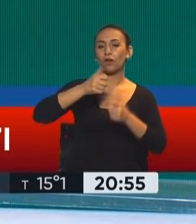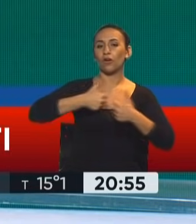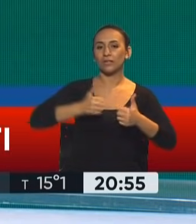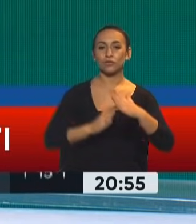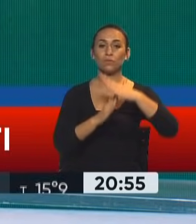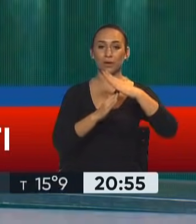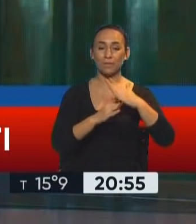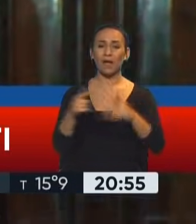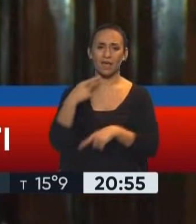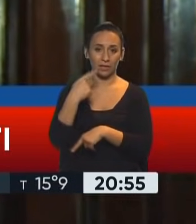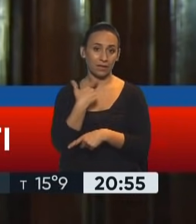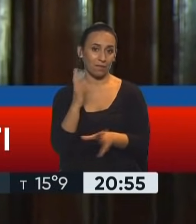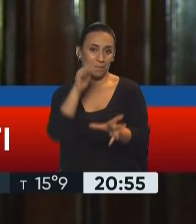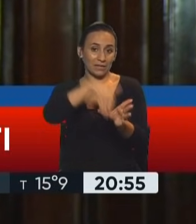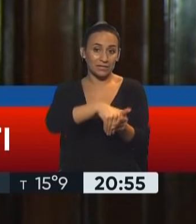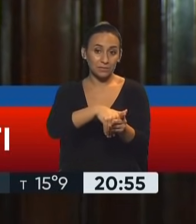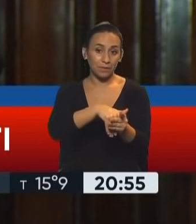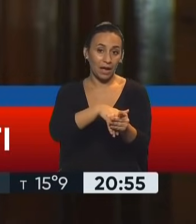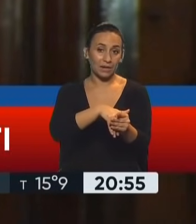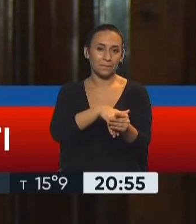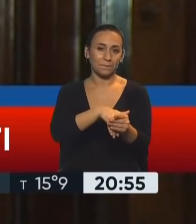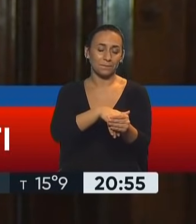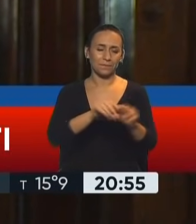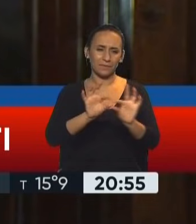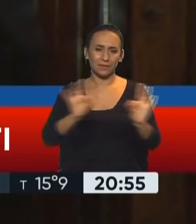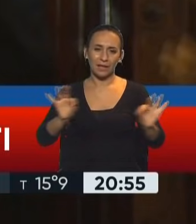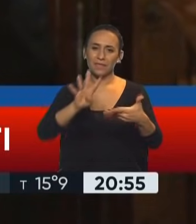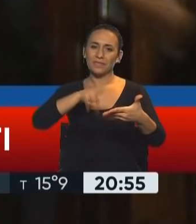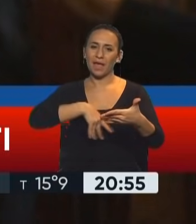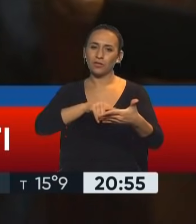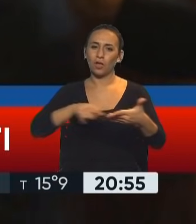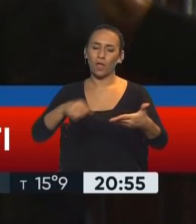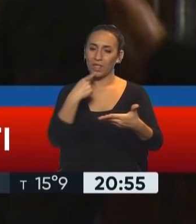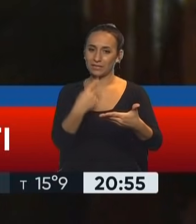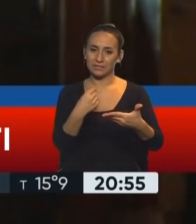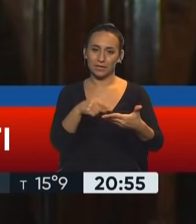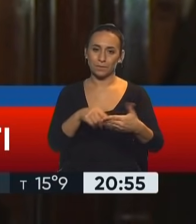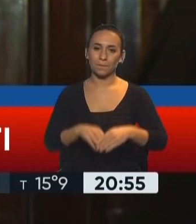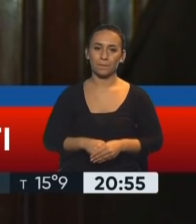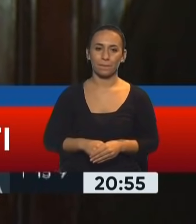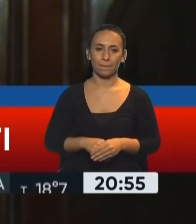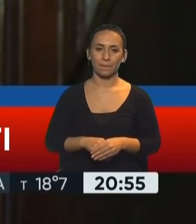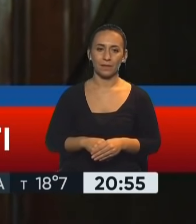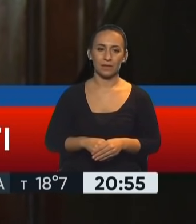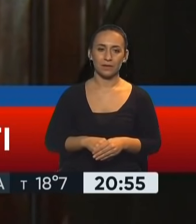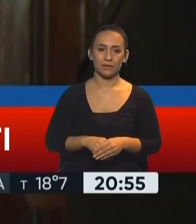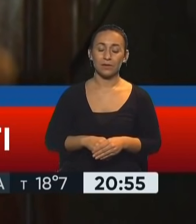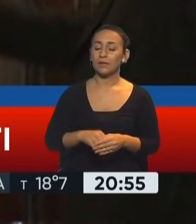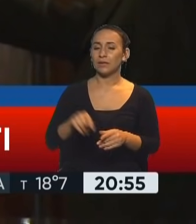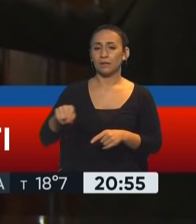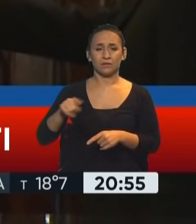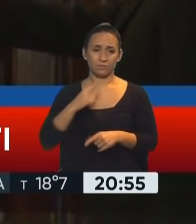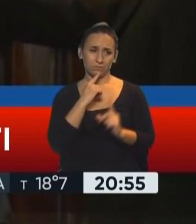de participar. A ver, busco ya el texto de Lorenzetti, que está cuestionando